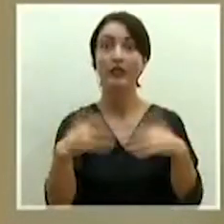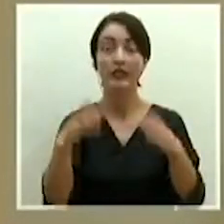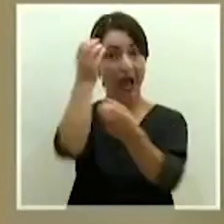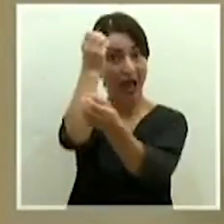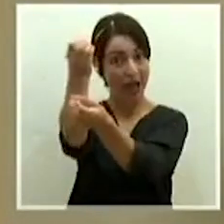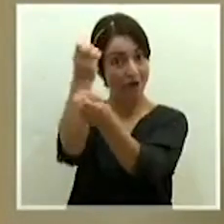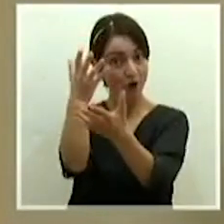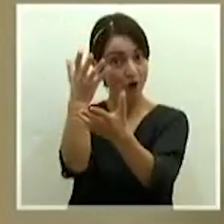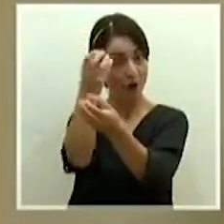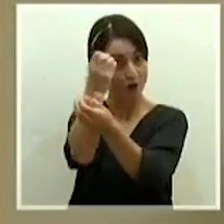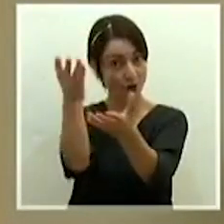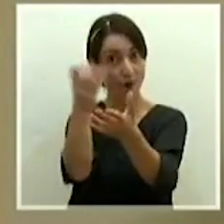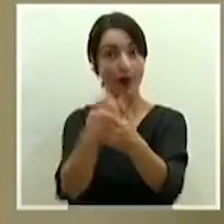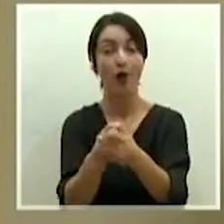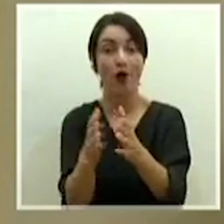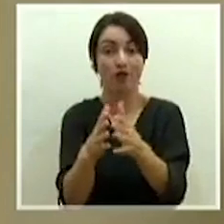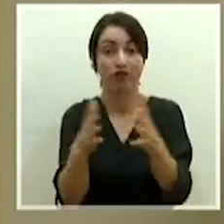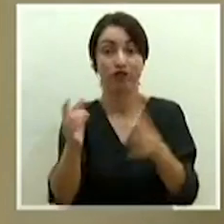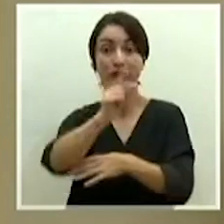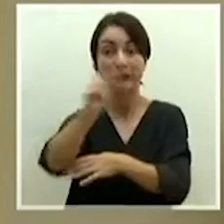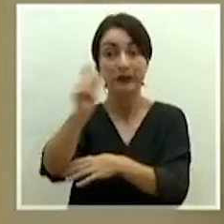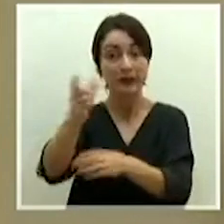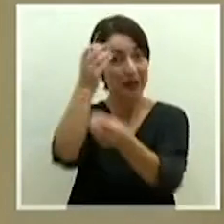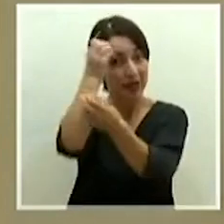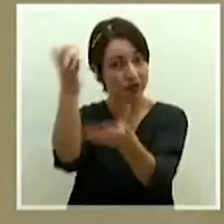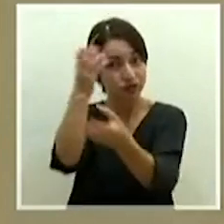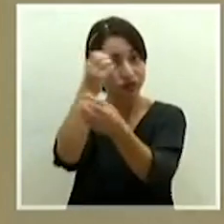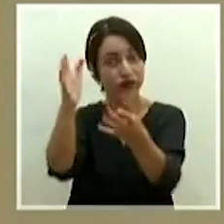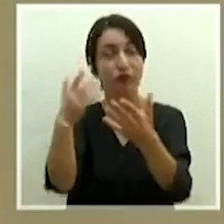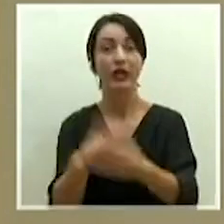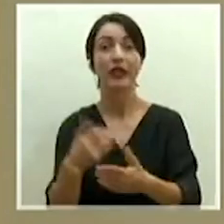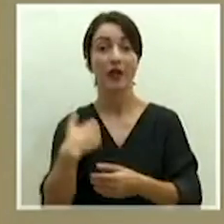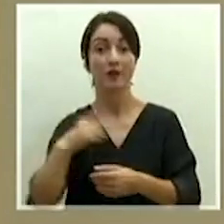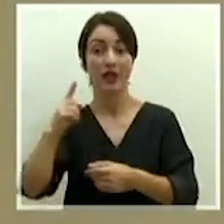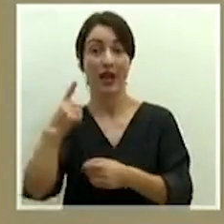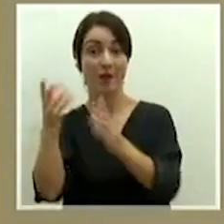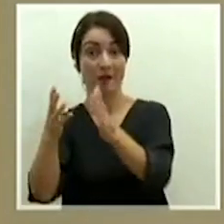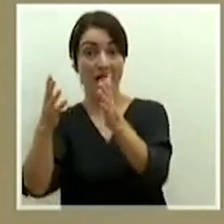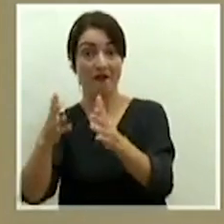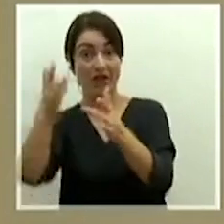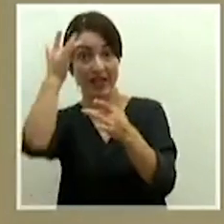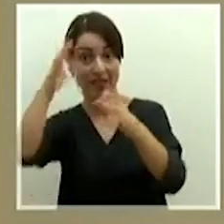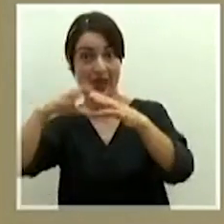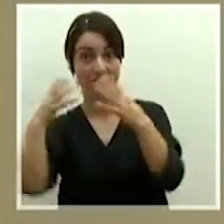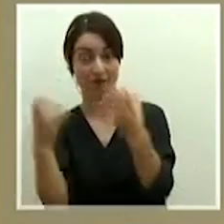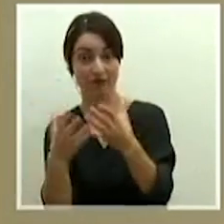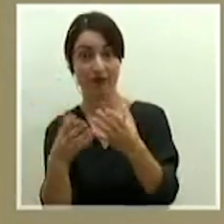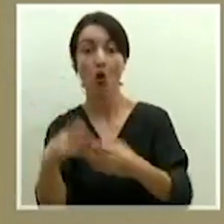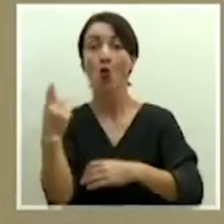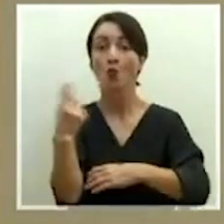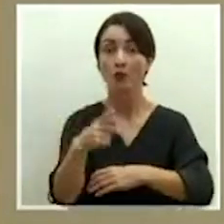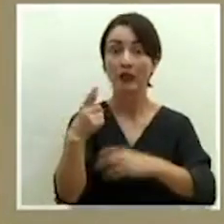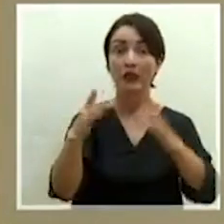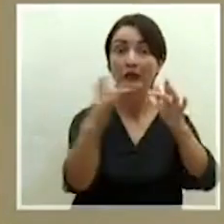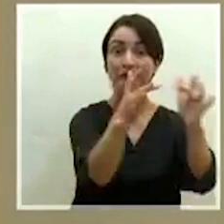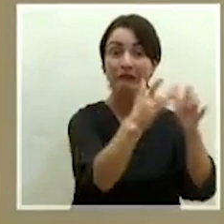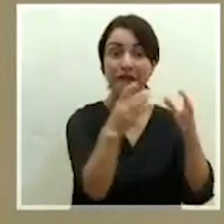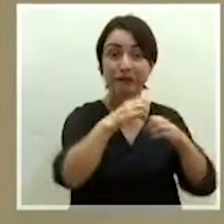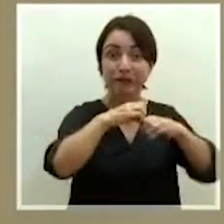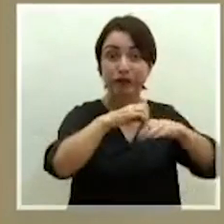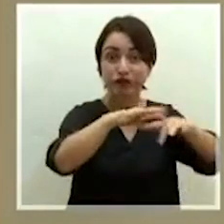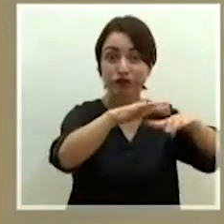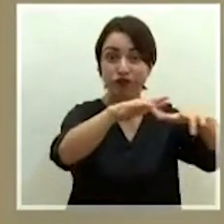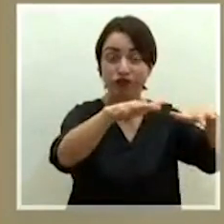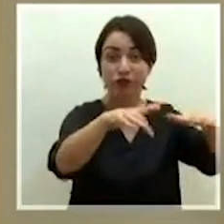informado ampliamente durante todas estas semanas que llevamos en la fase de pandemia, lo que implicaría un riesgo de transmisión comunitaria. Por